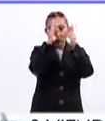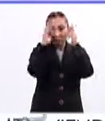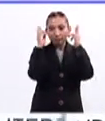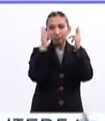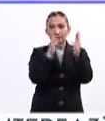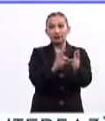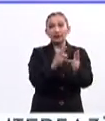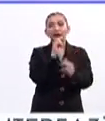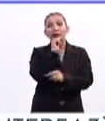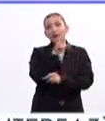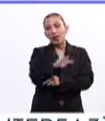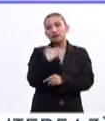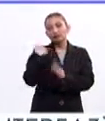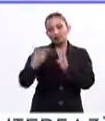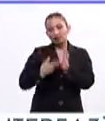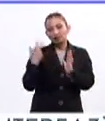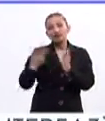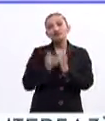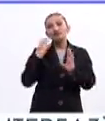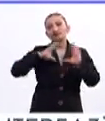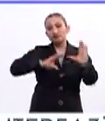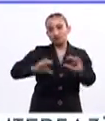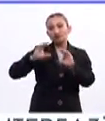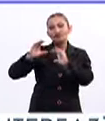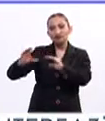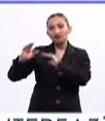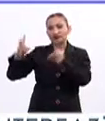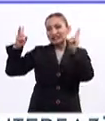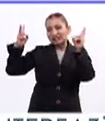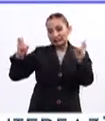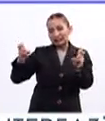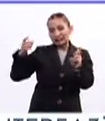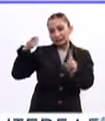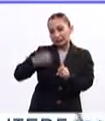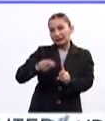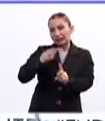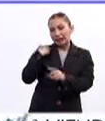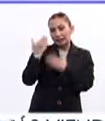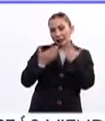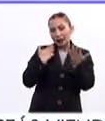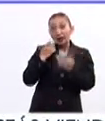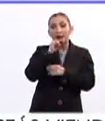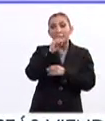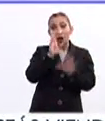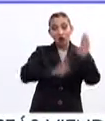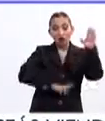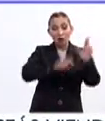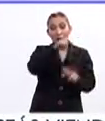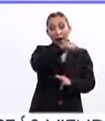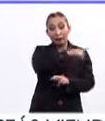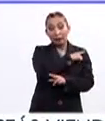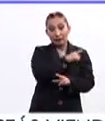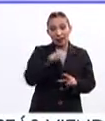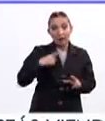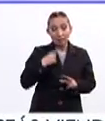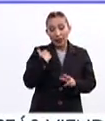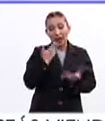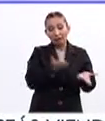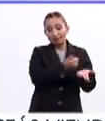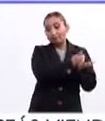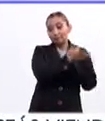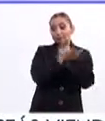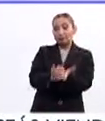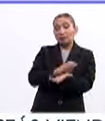respeto, además de una constante actualización en materia académica. También las normales tienen que ser, por supuesto, un